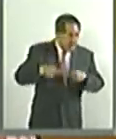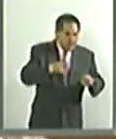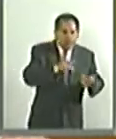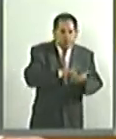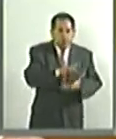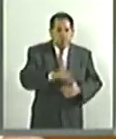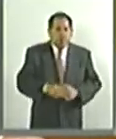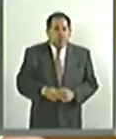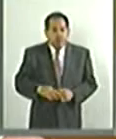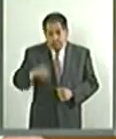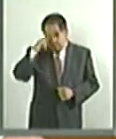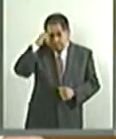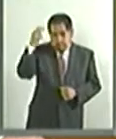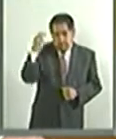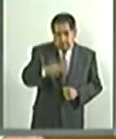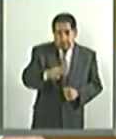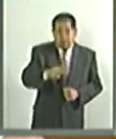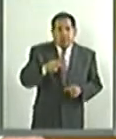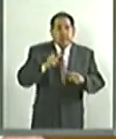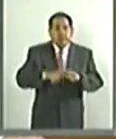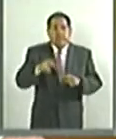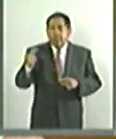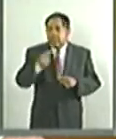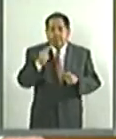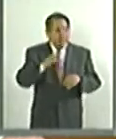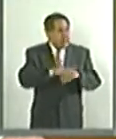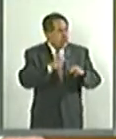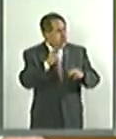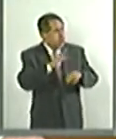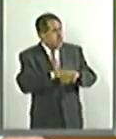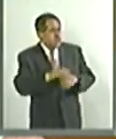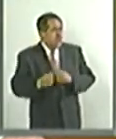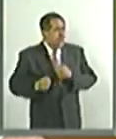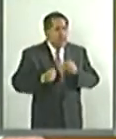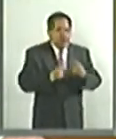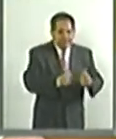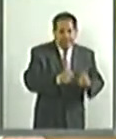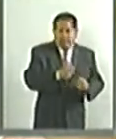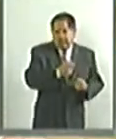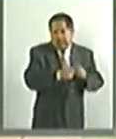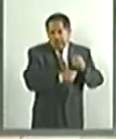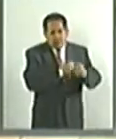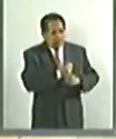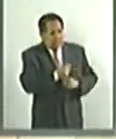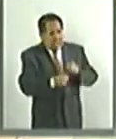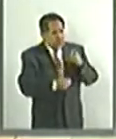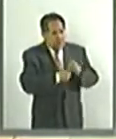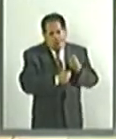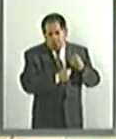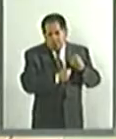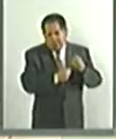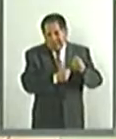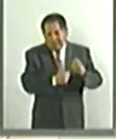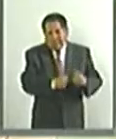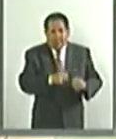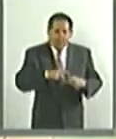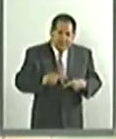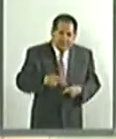importante. México necesita de una universidad fuerte como ha sido la nuestra a lo largo de toda nuestra